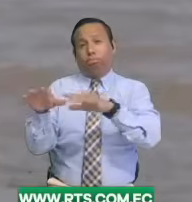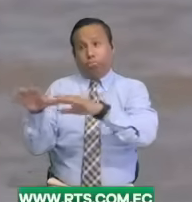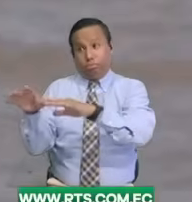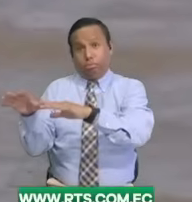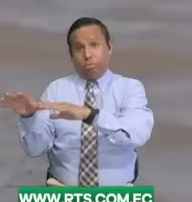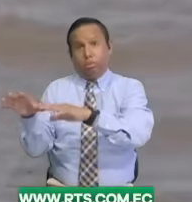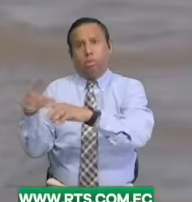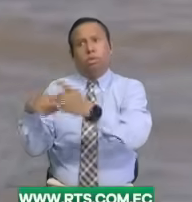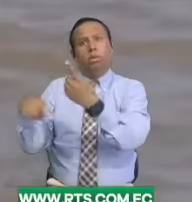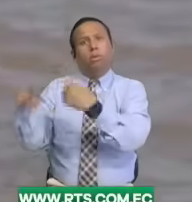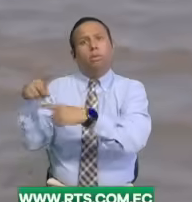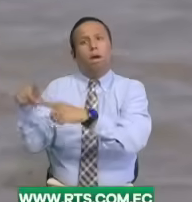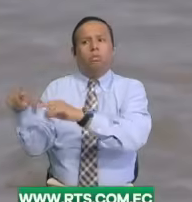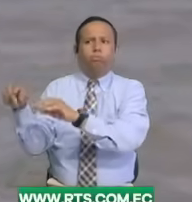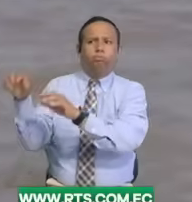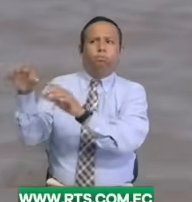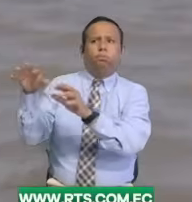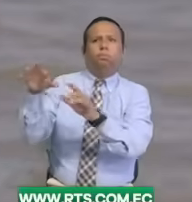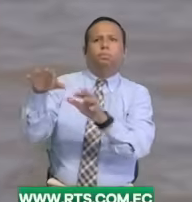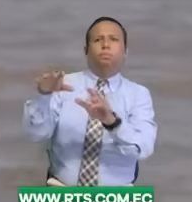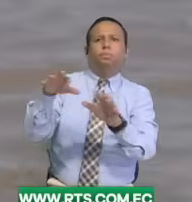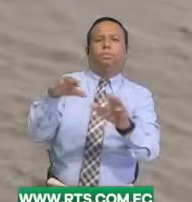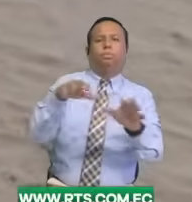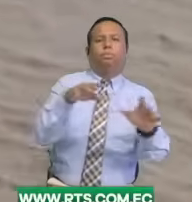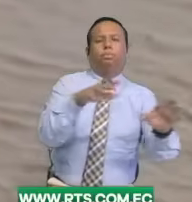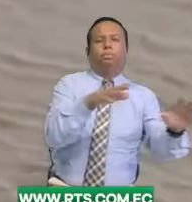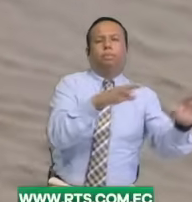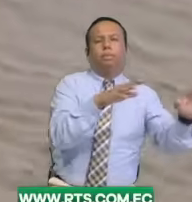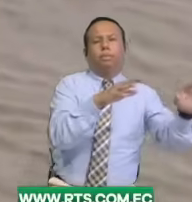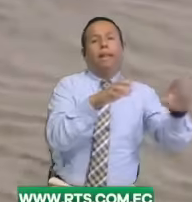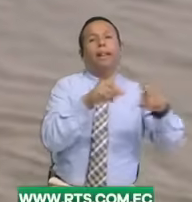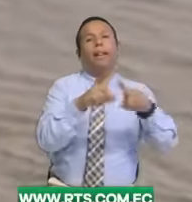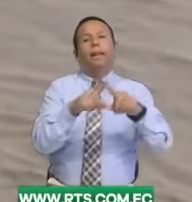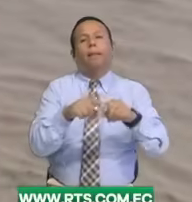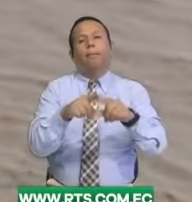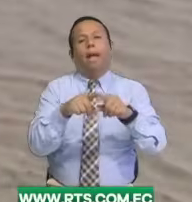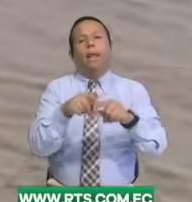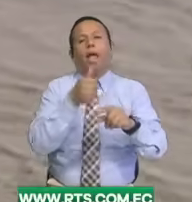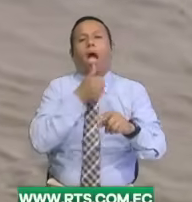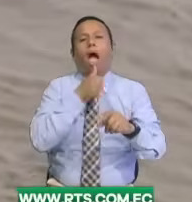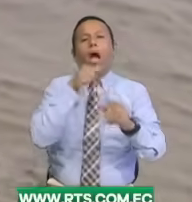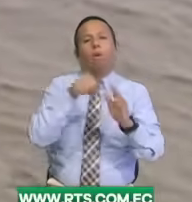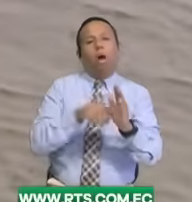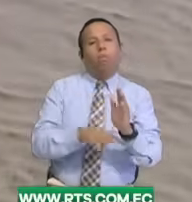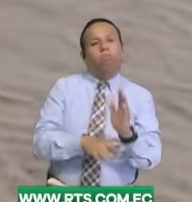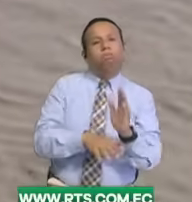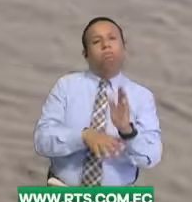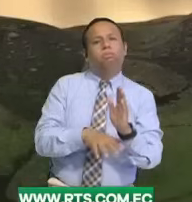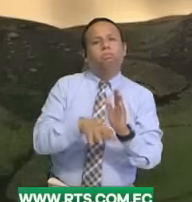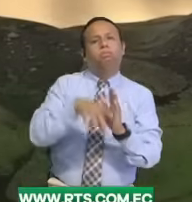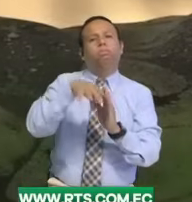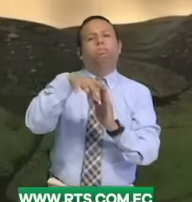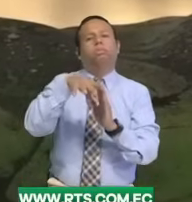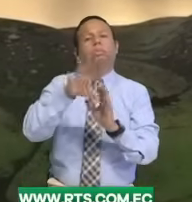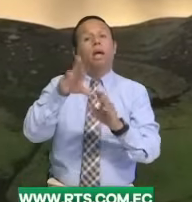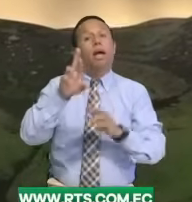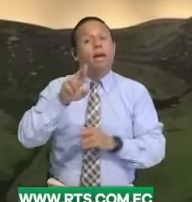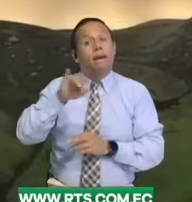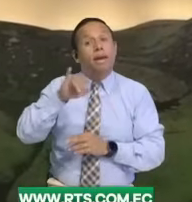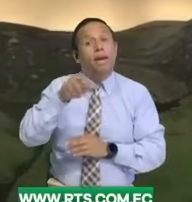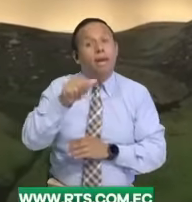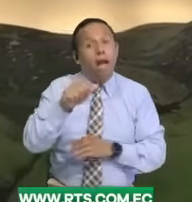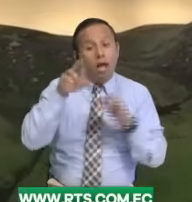abajo y en otras horas hacia arriba. Todo depende si la marea está baja o alta. La ría es algo que